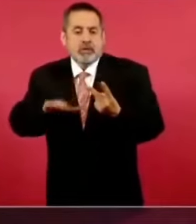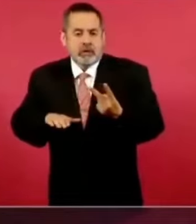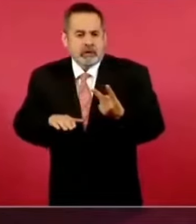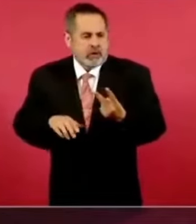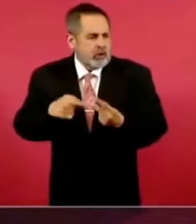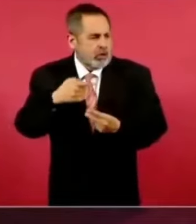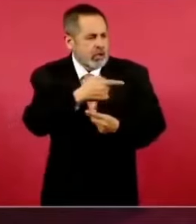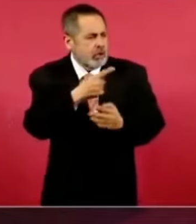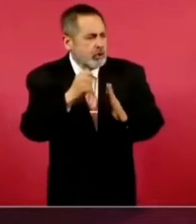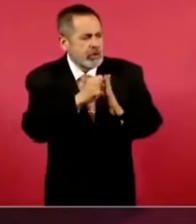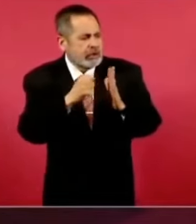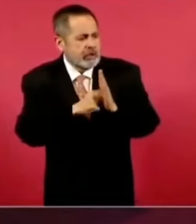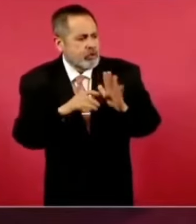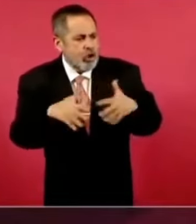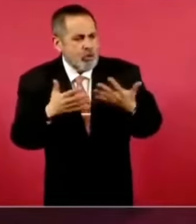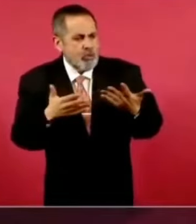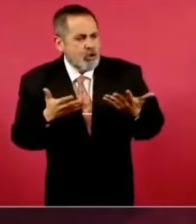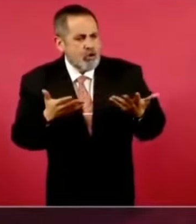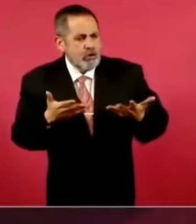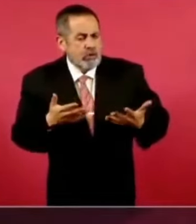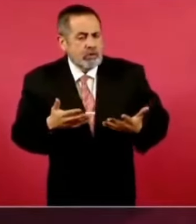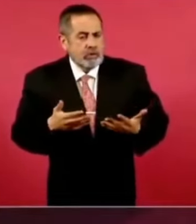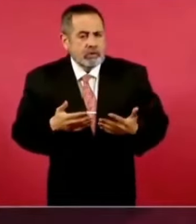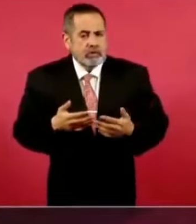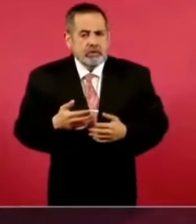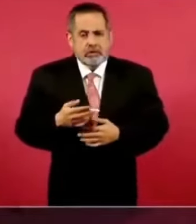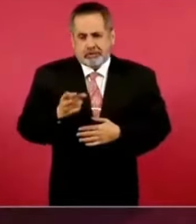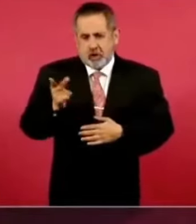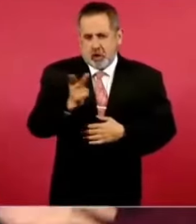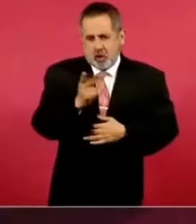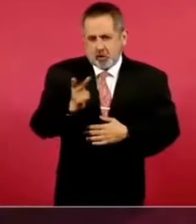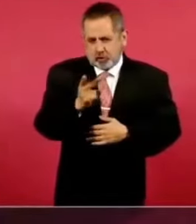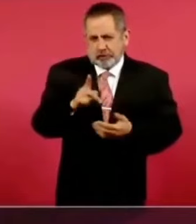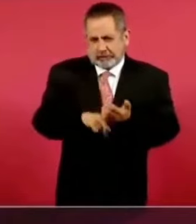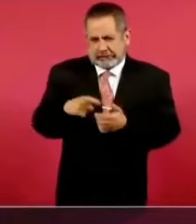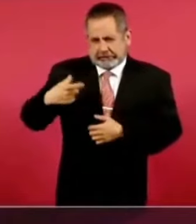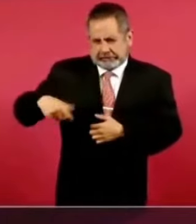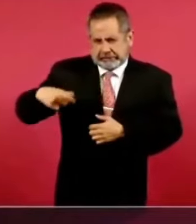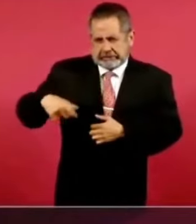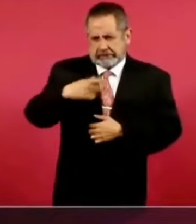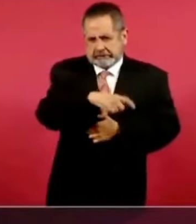tu testamento? Pero además, los dos con recursos.